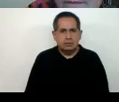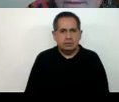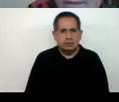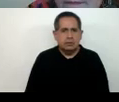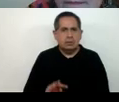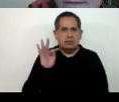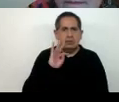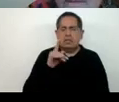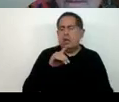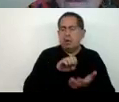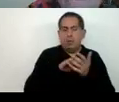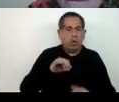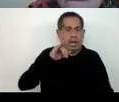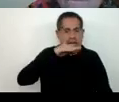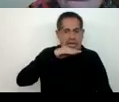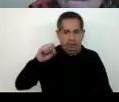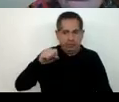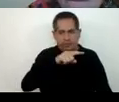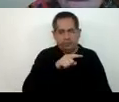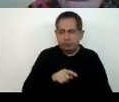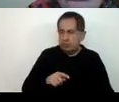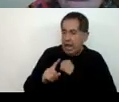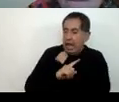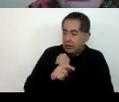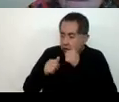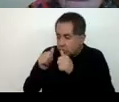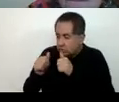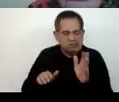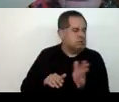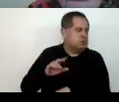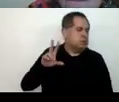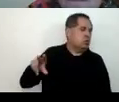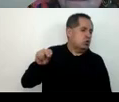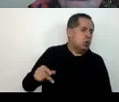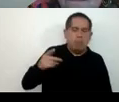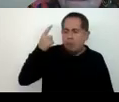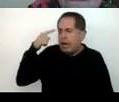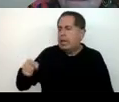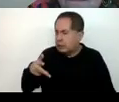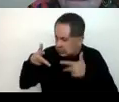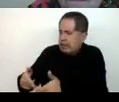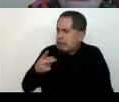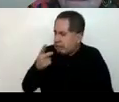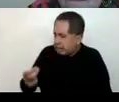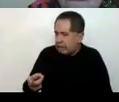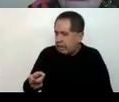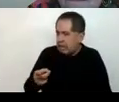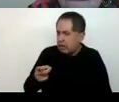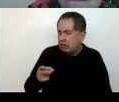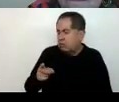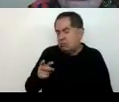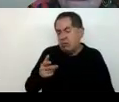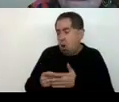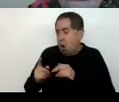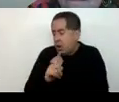el Seguro Social niegan la atención al embarazo por negarse a la esterilización de la persona con discapacidad,